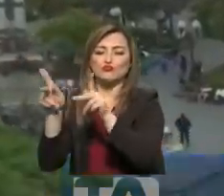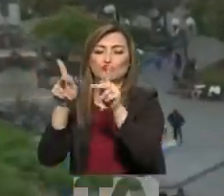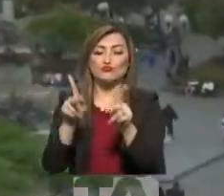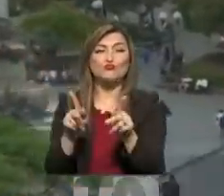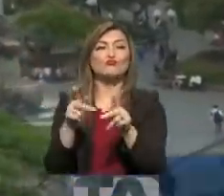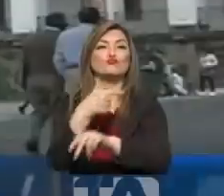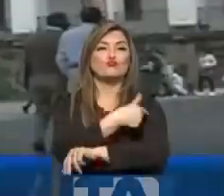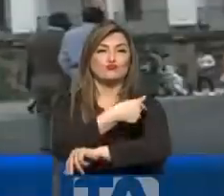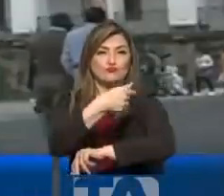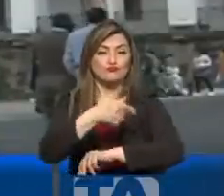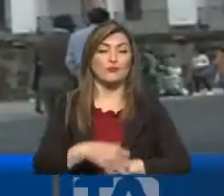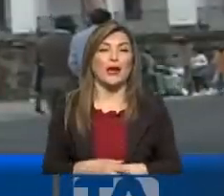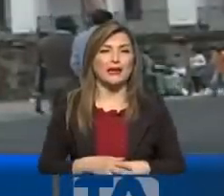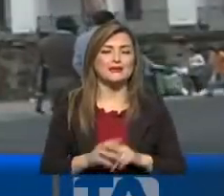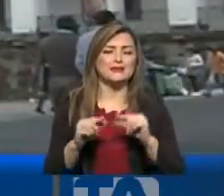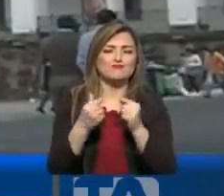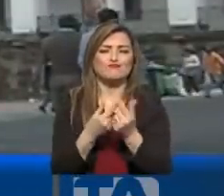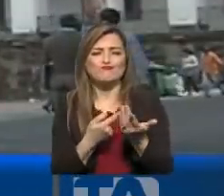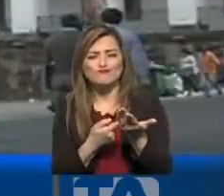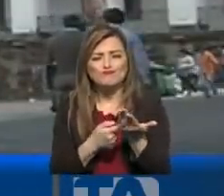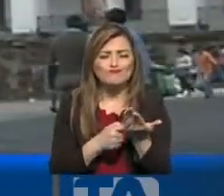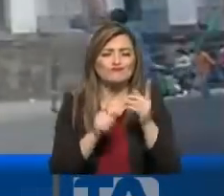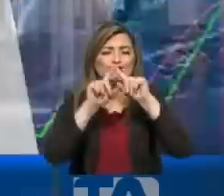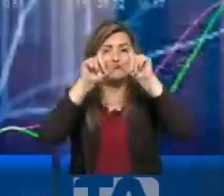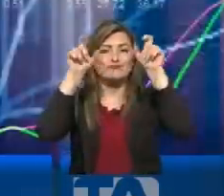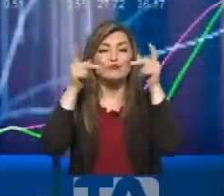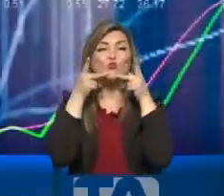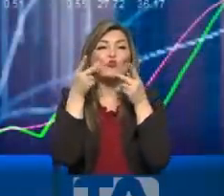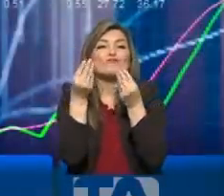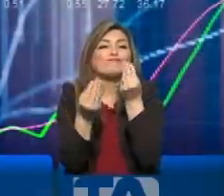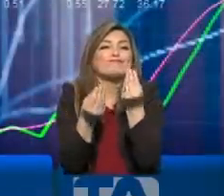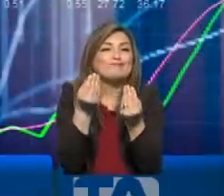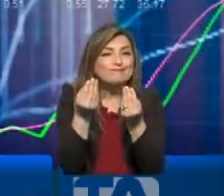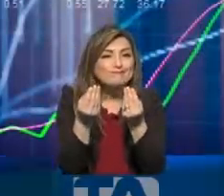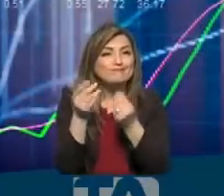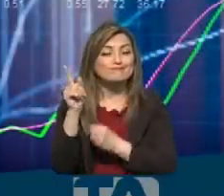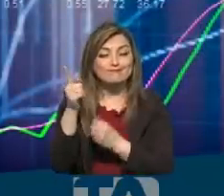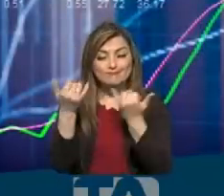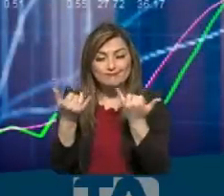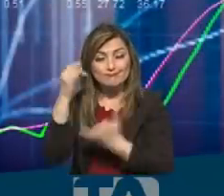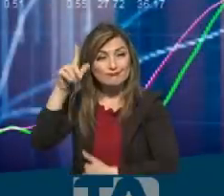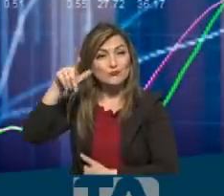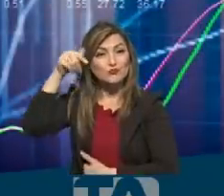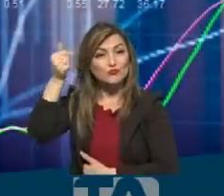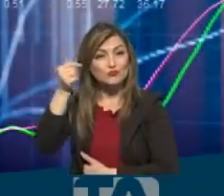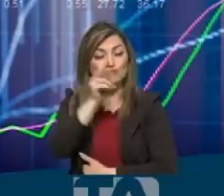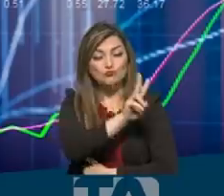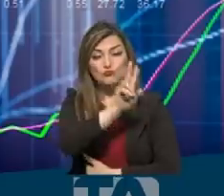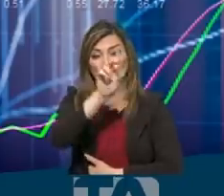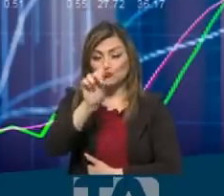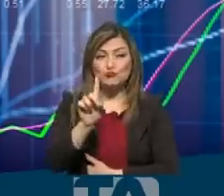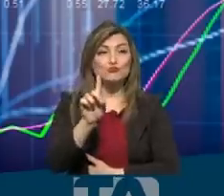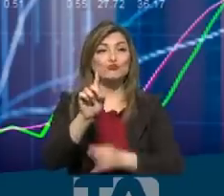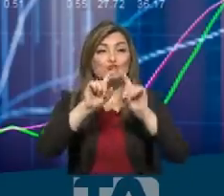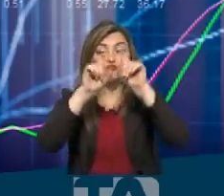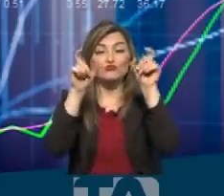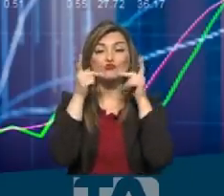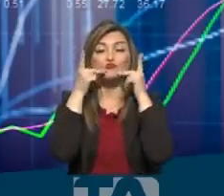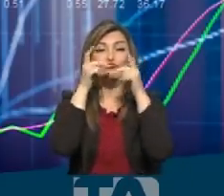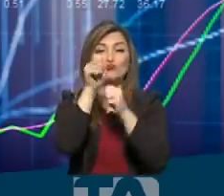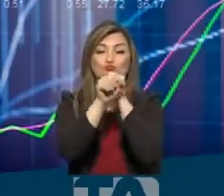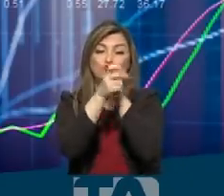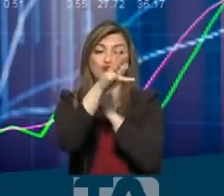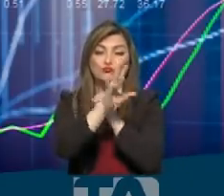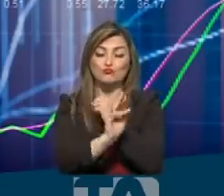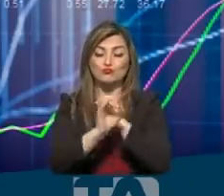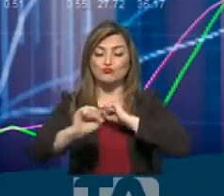que más interés provoca es el de las empresas públicas. El actual gobierno recibió 21 empresas públicas en 2017 y en mayo